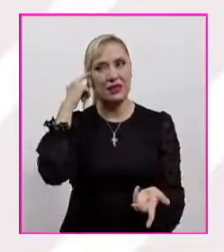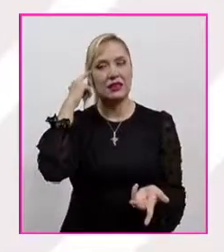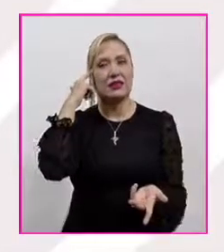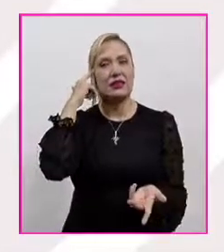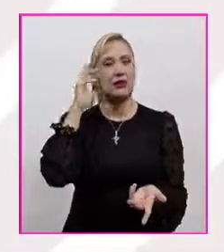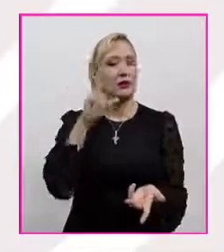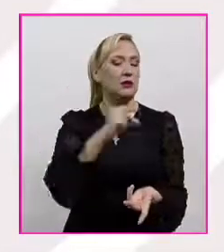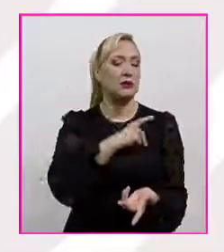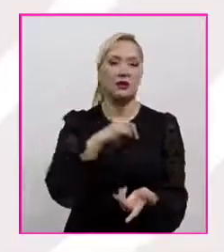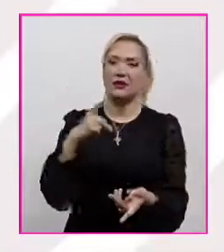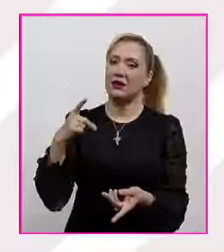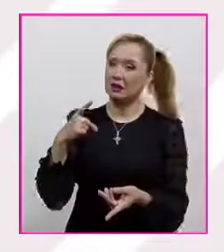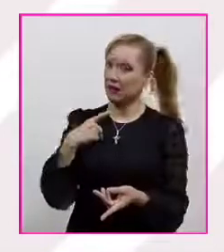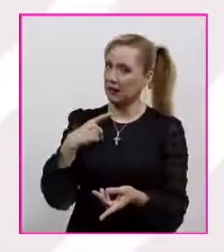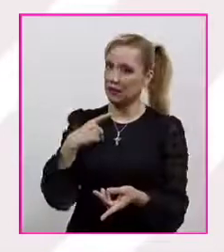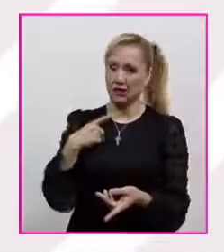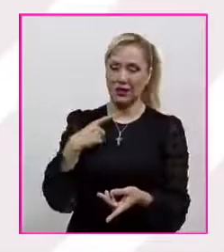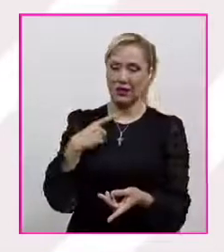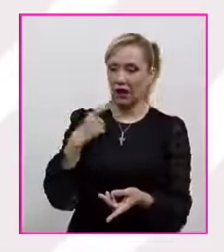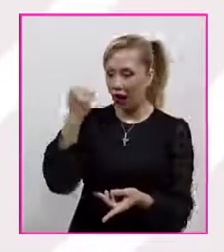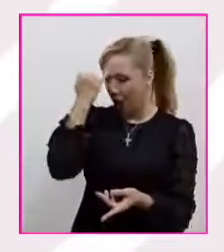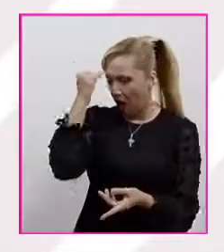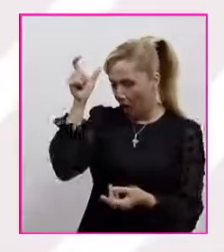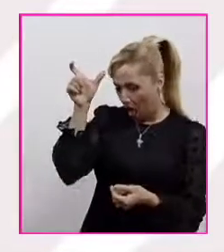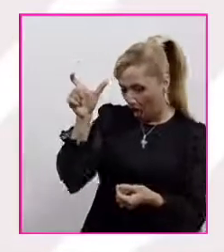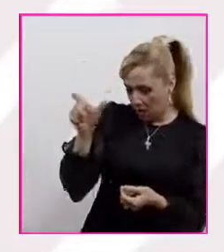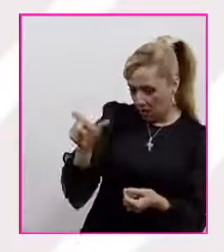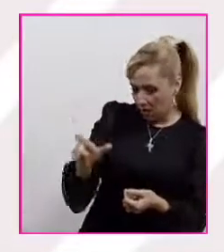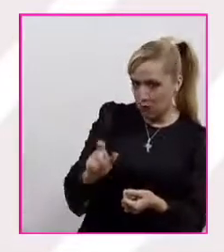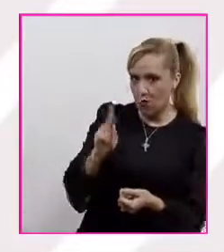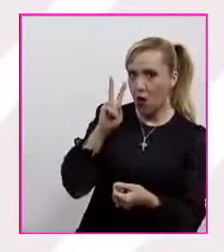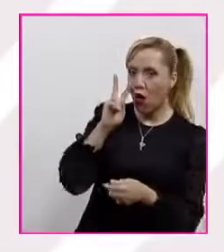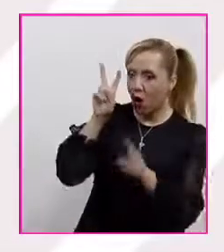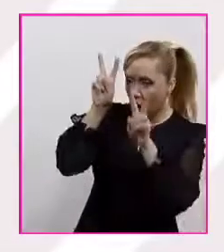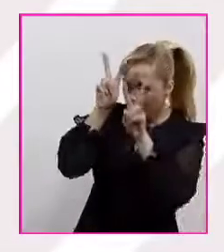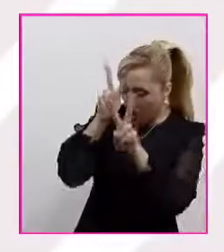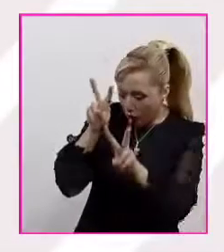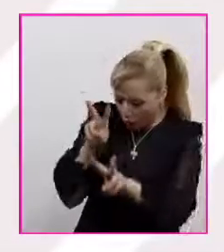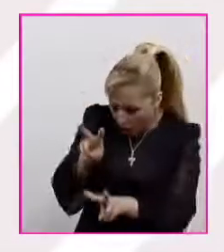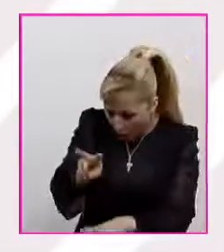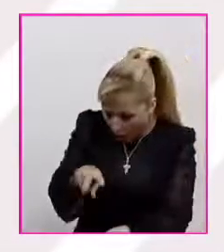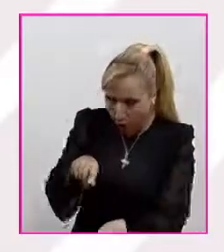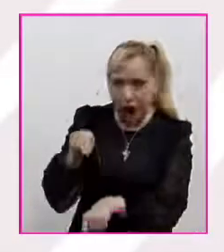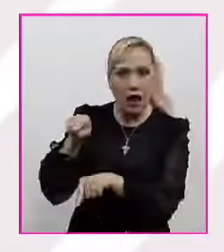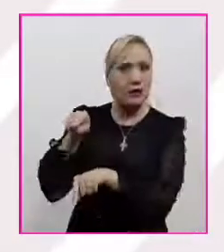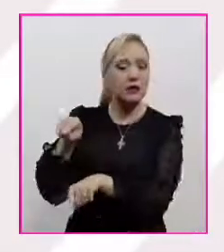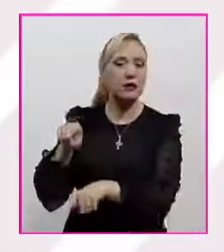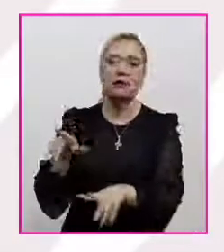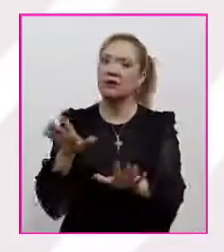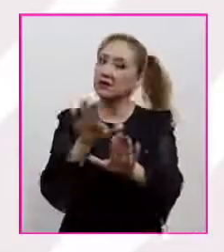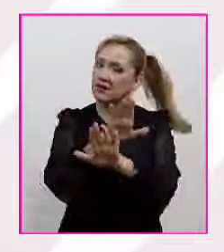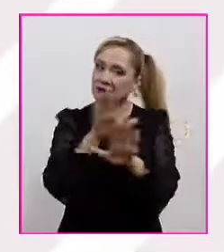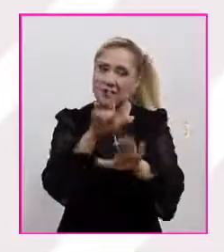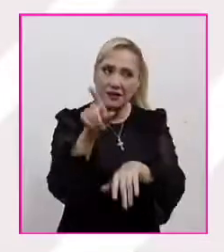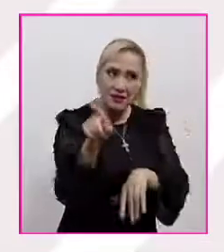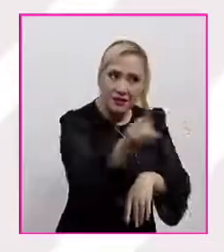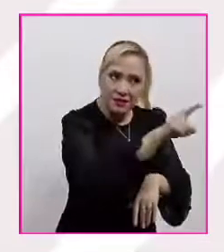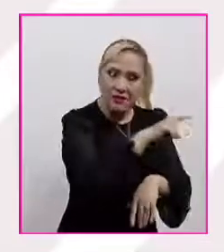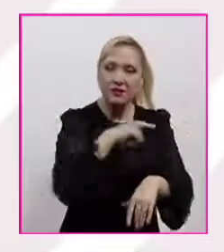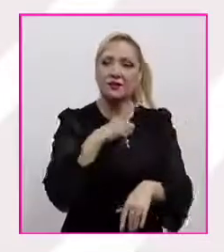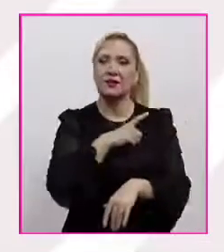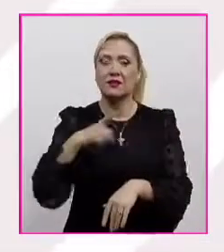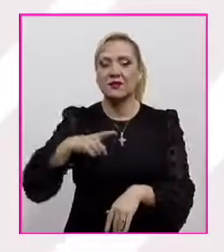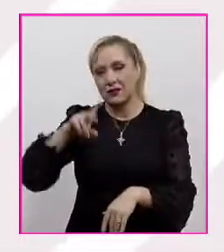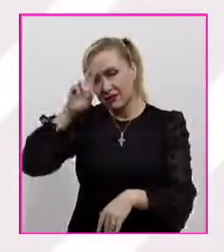no sé qué sea en el imaginario colectivo de algunos funcionarios, funcionarias públicas, cómo